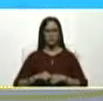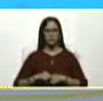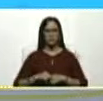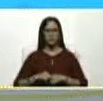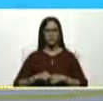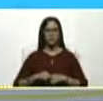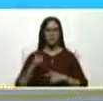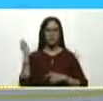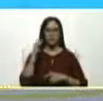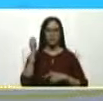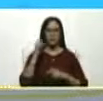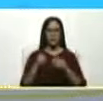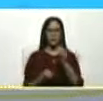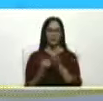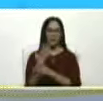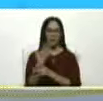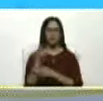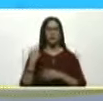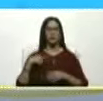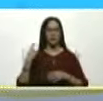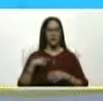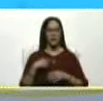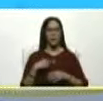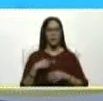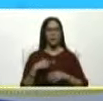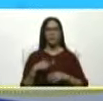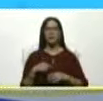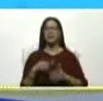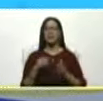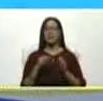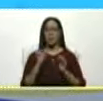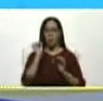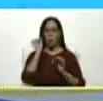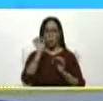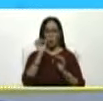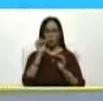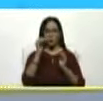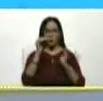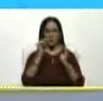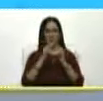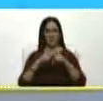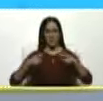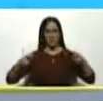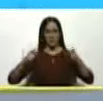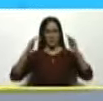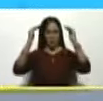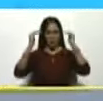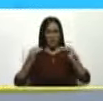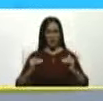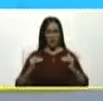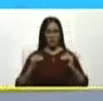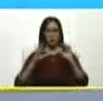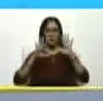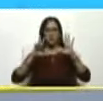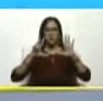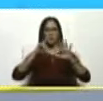En el mes de mayo tuvimos el índice de inflación más bajo en 18